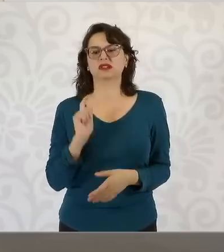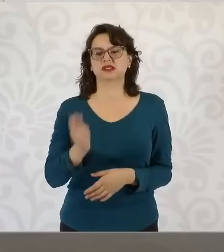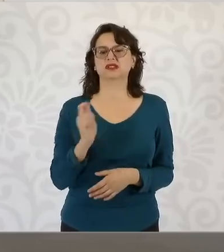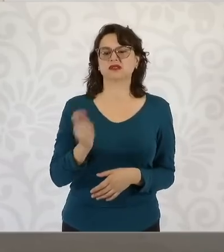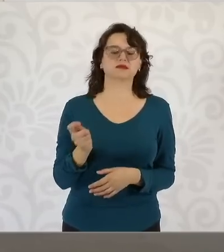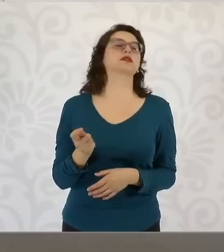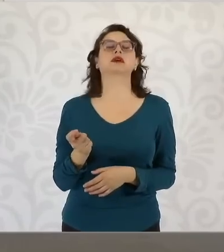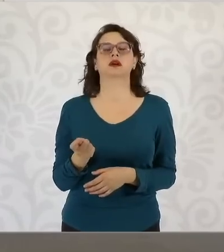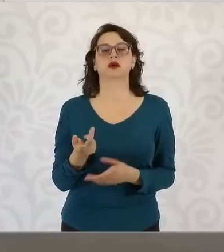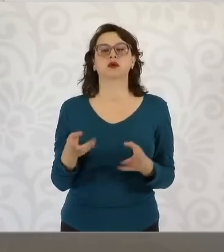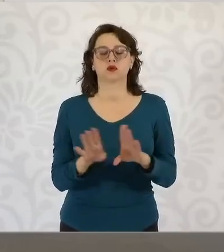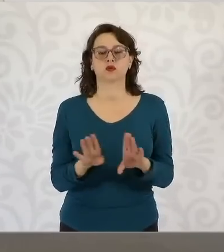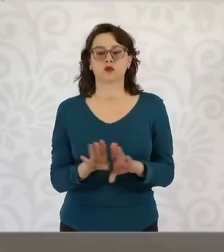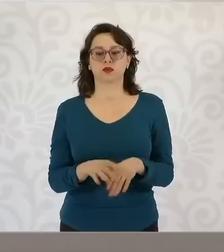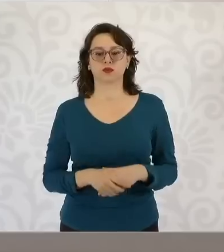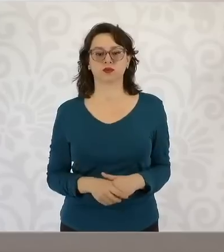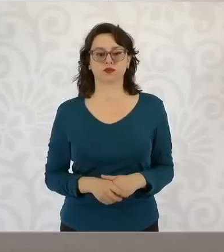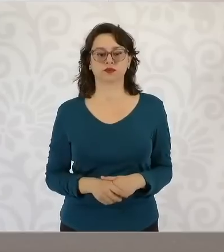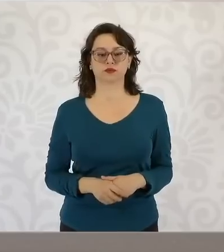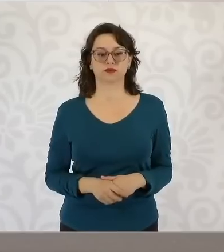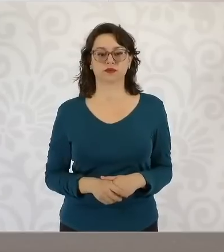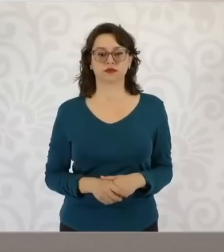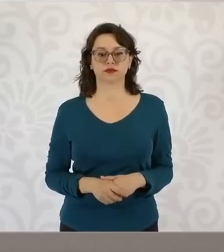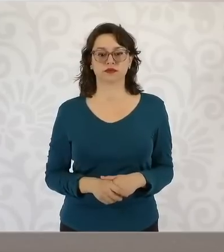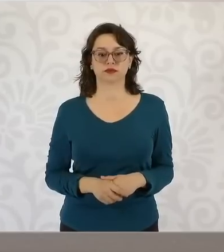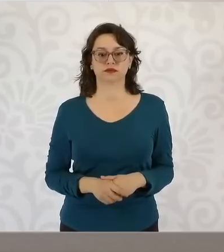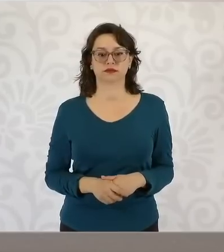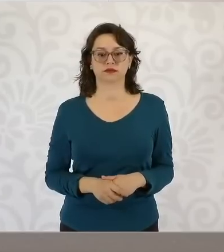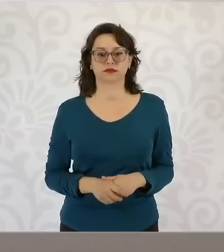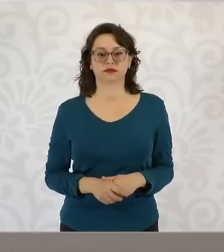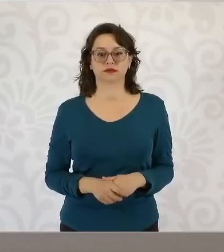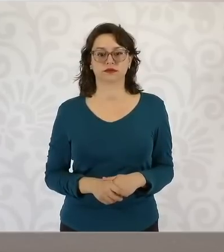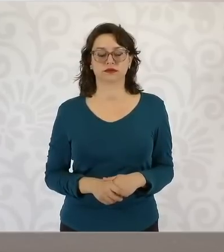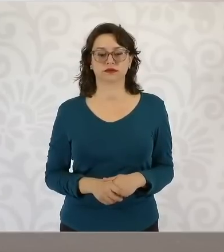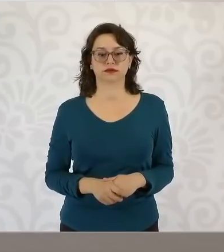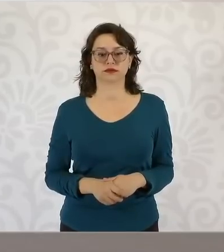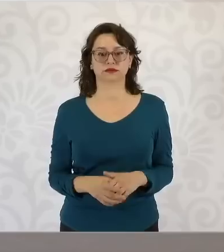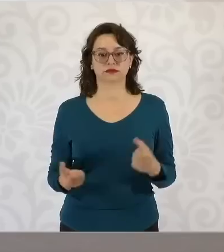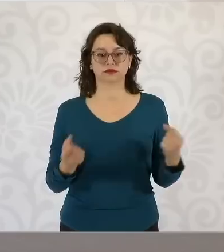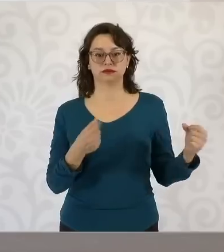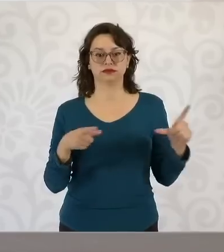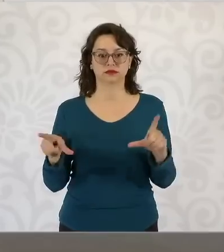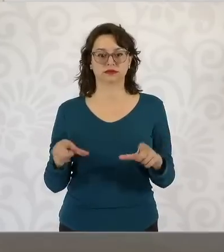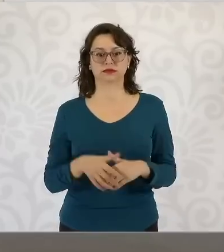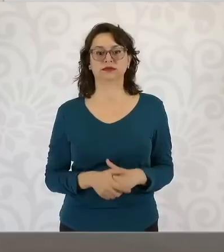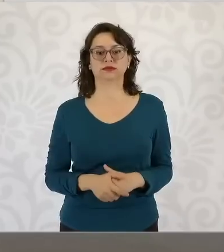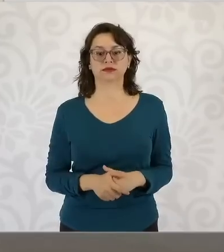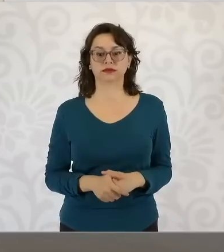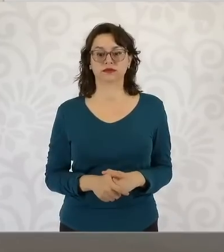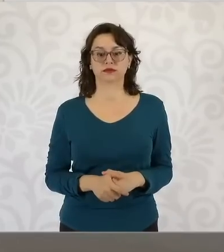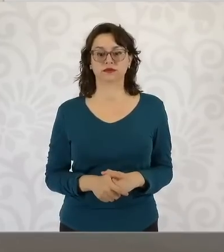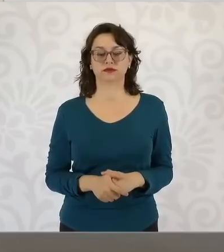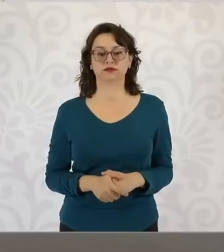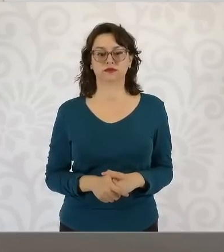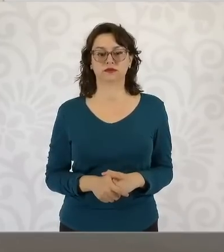inversión, a ver si tienes el de inversión extranjera, que me pidió la presidenta. Muchas gracias. La